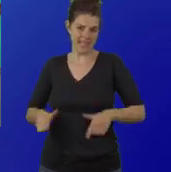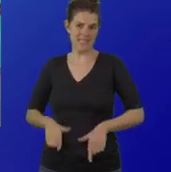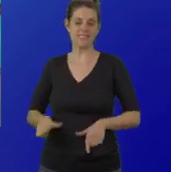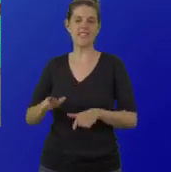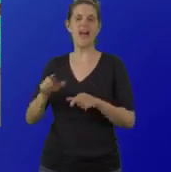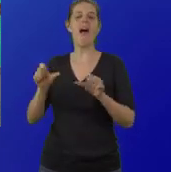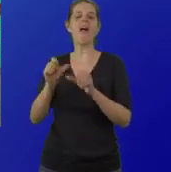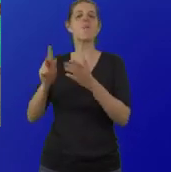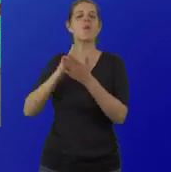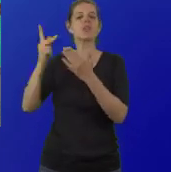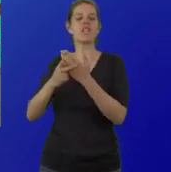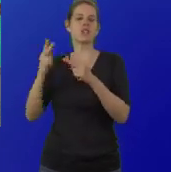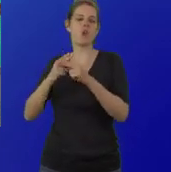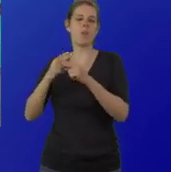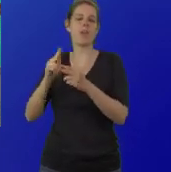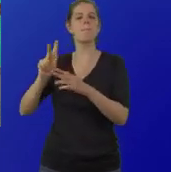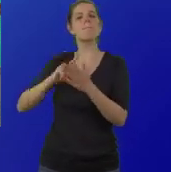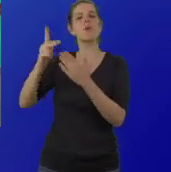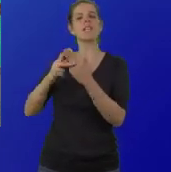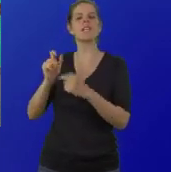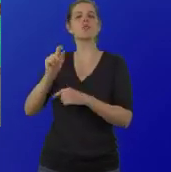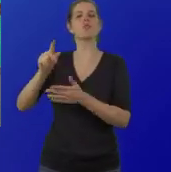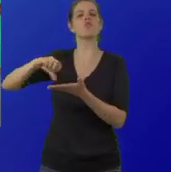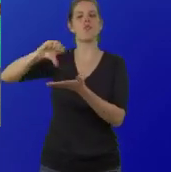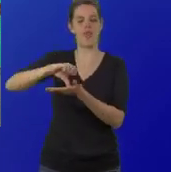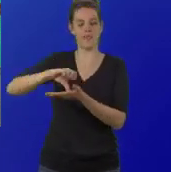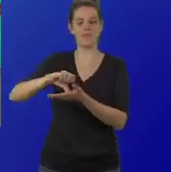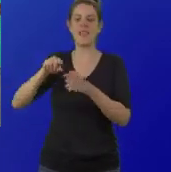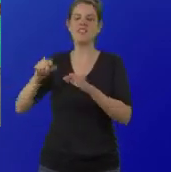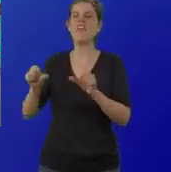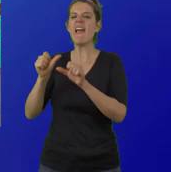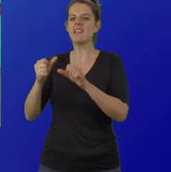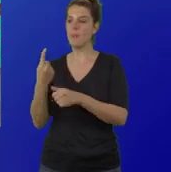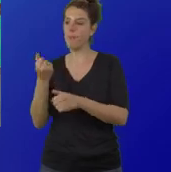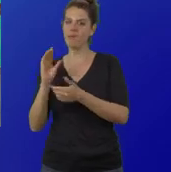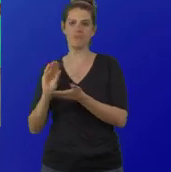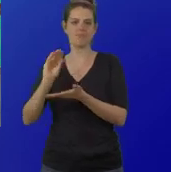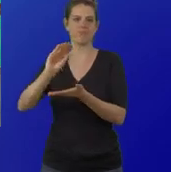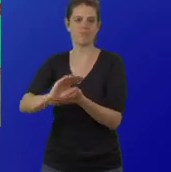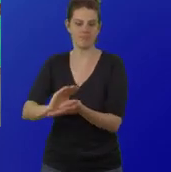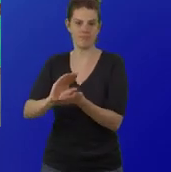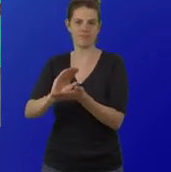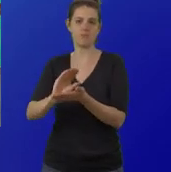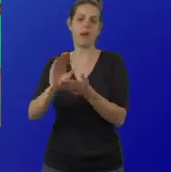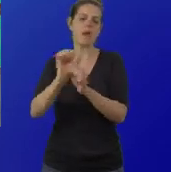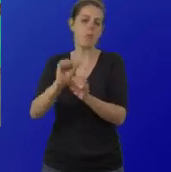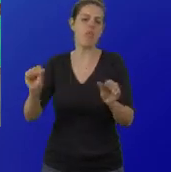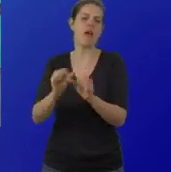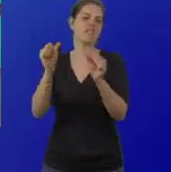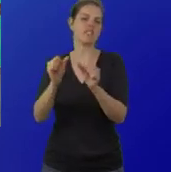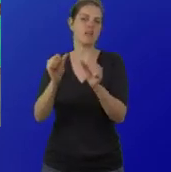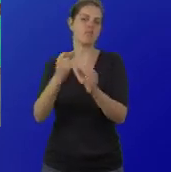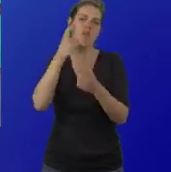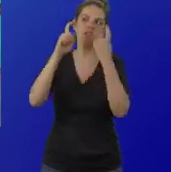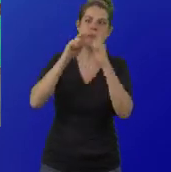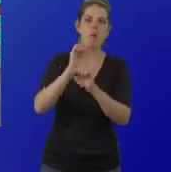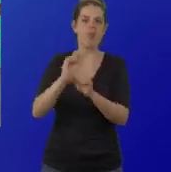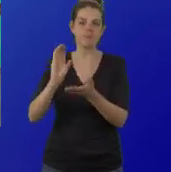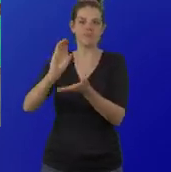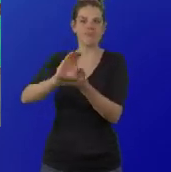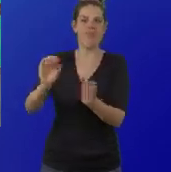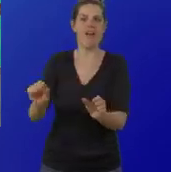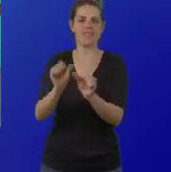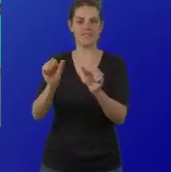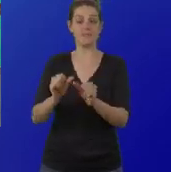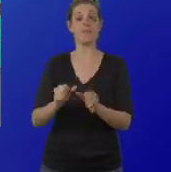proyectas tu ciudad, y en ese caso brinda un dinero para que se otorgue, para que se puedan hacer determinadas cuestiones.